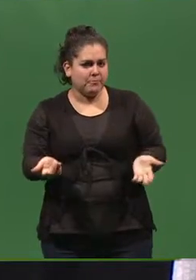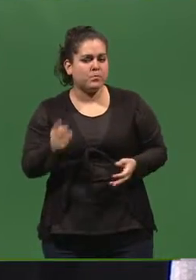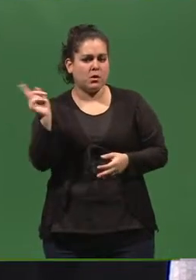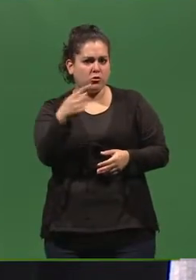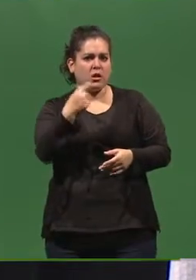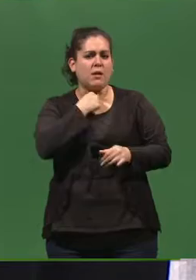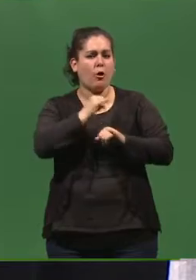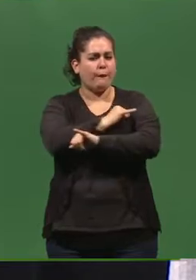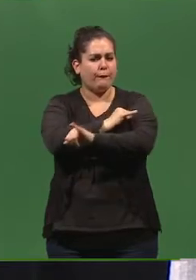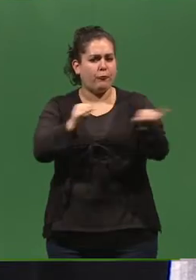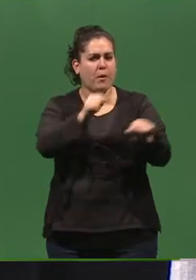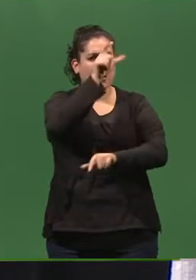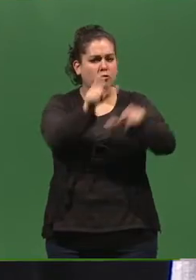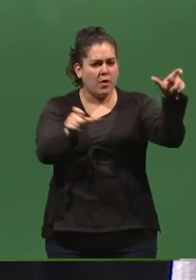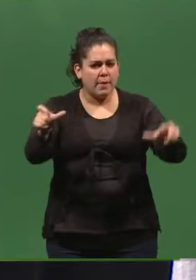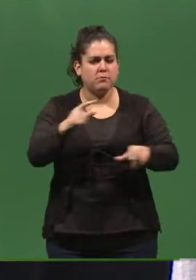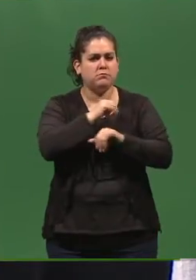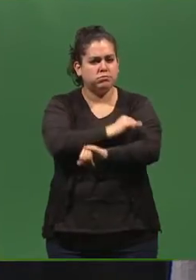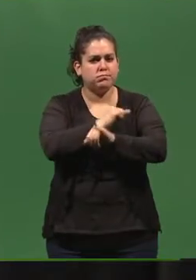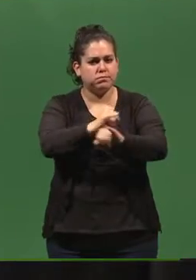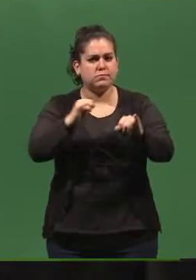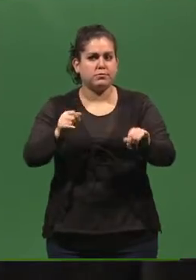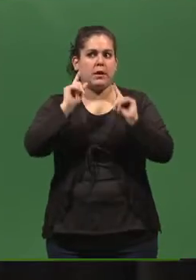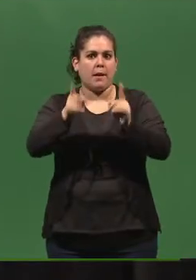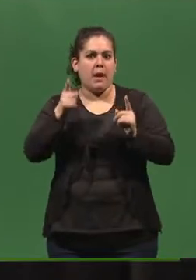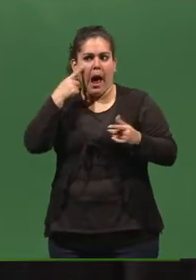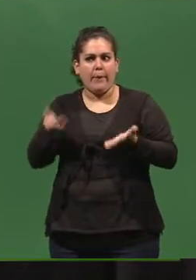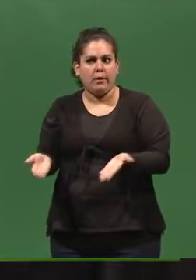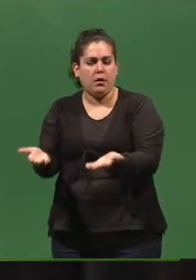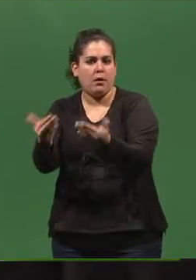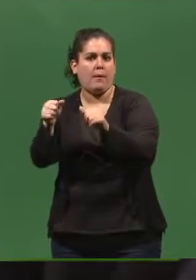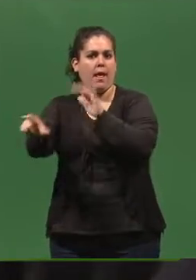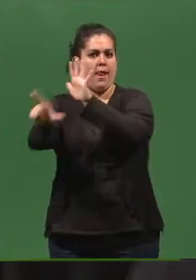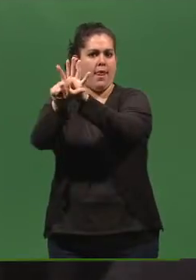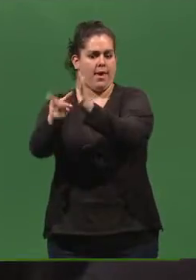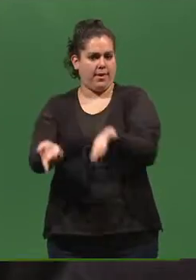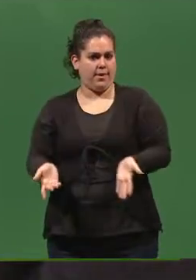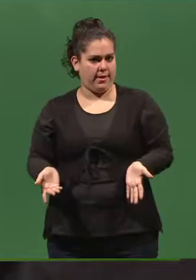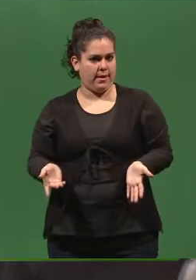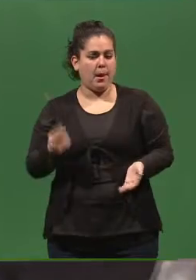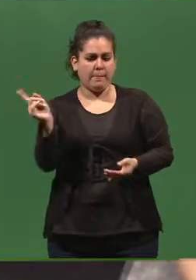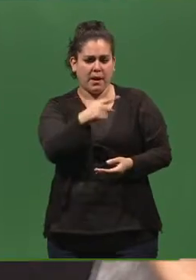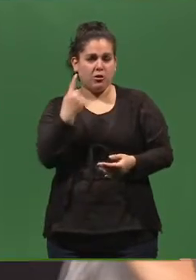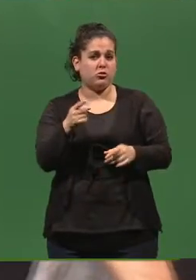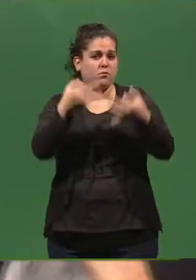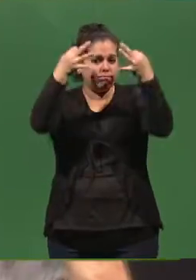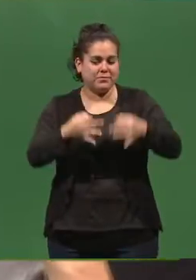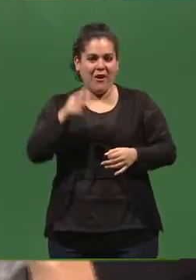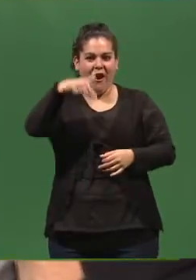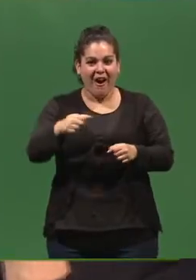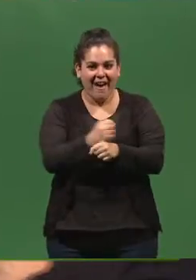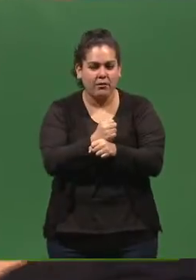bueno, estamos tratando de informar a todos los que podemos y apurando este asunto del proyecto de ley, porque para nosotros es para